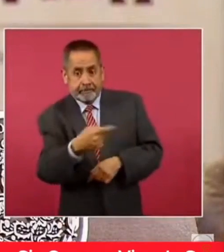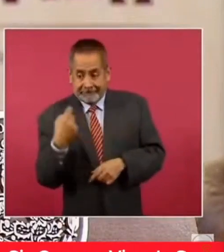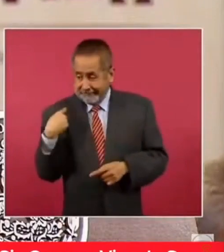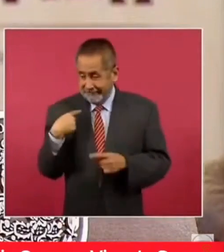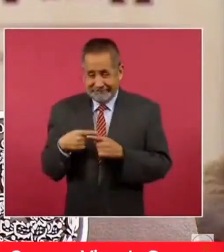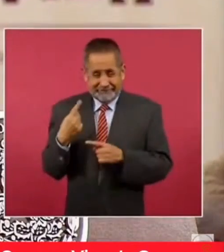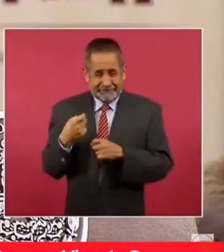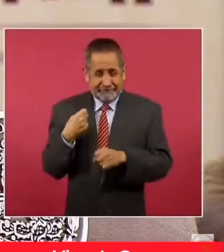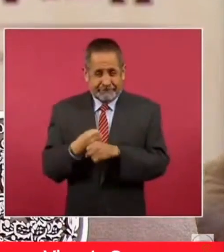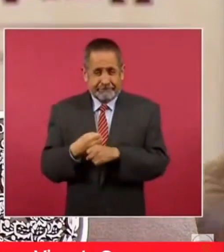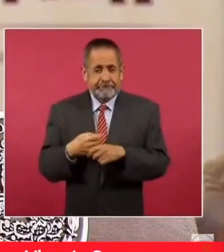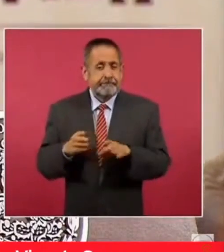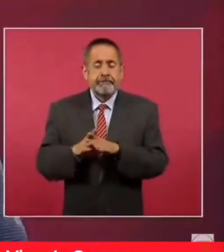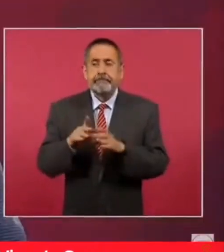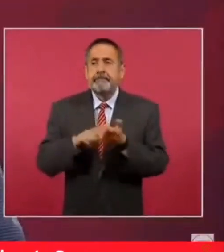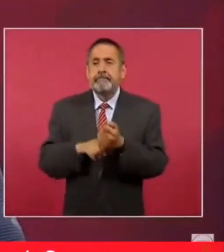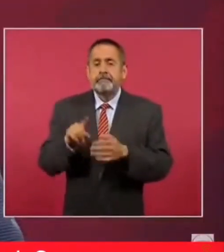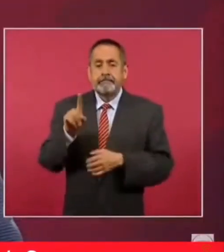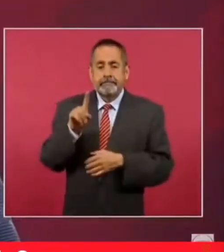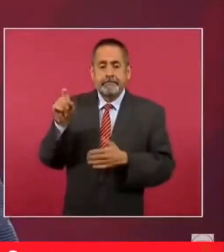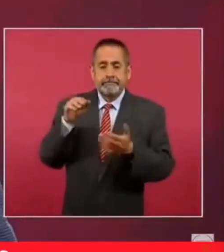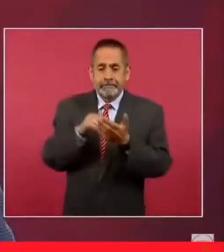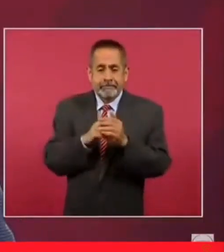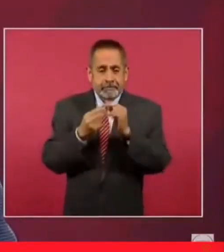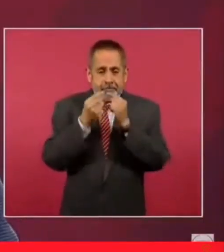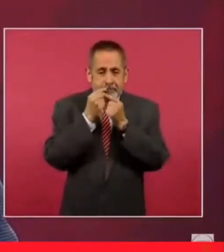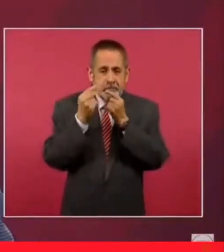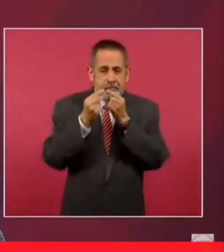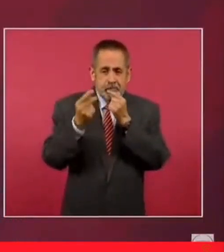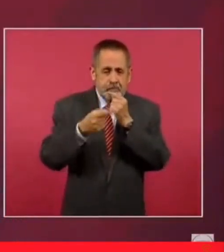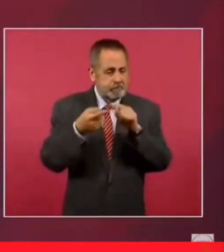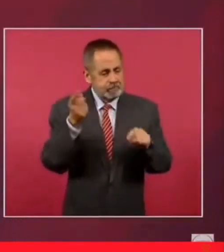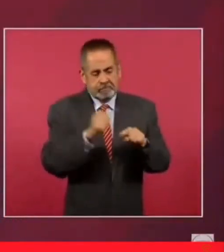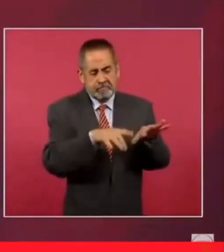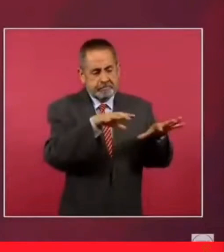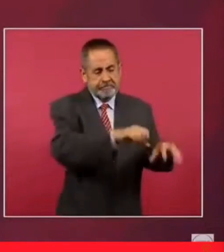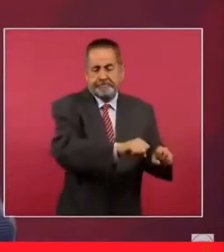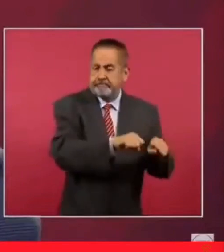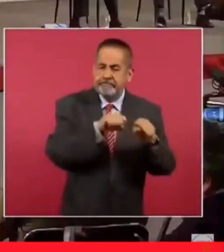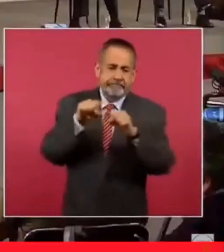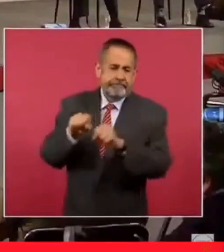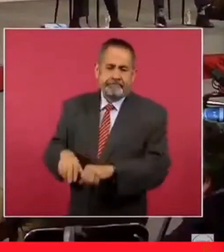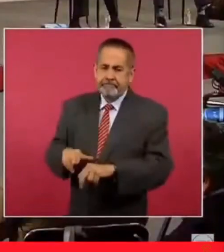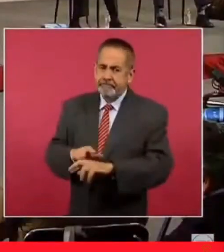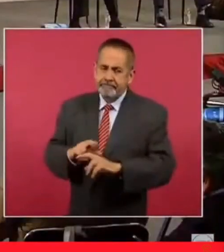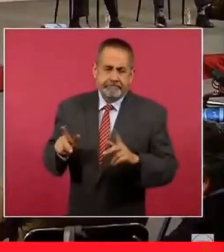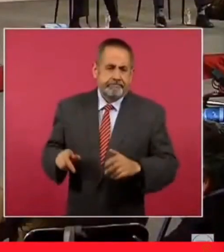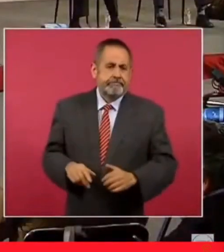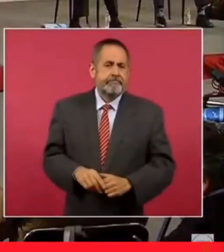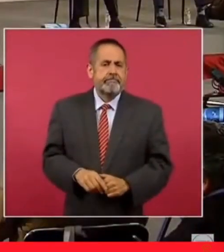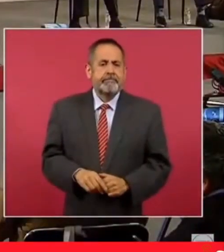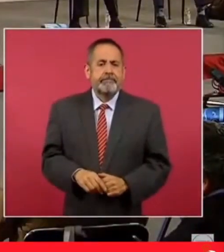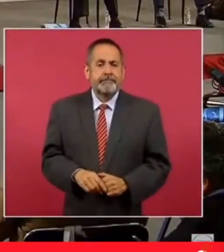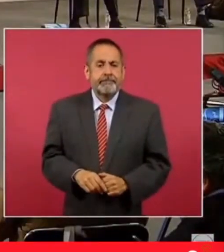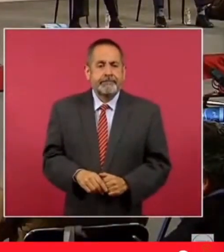año, resultando en casi 100.000 vapeadores asegurados. Siguiente, por favor.